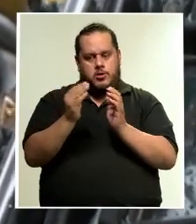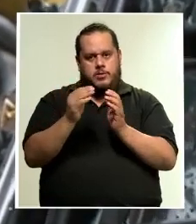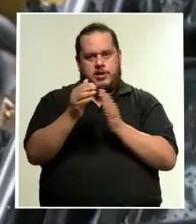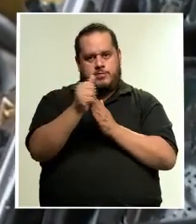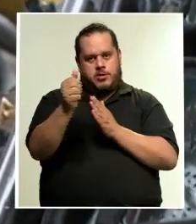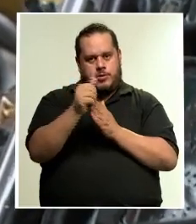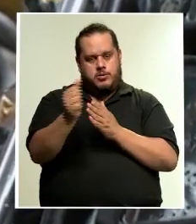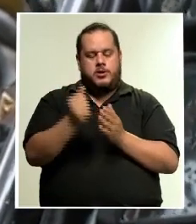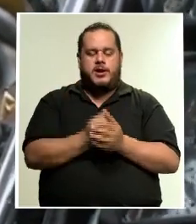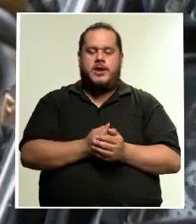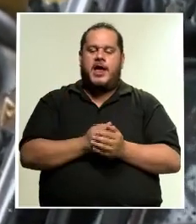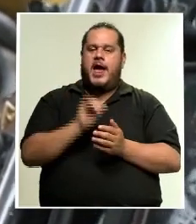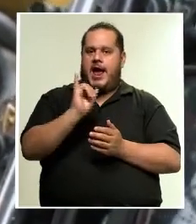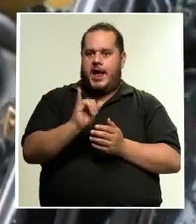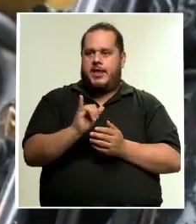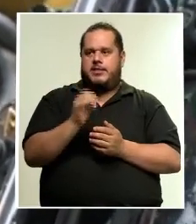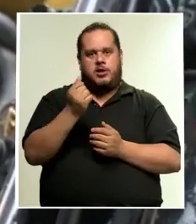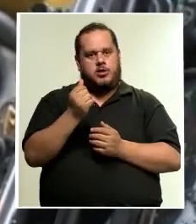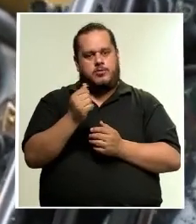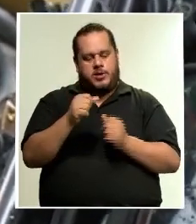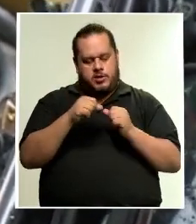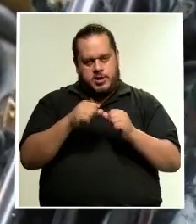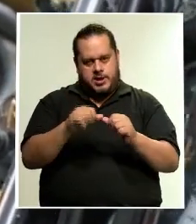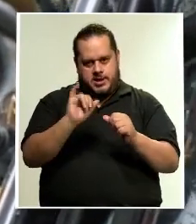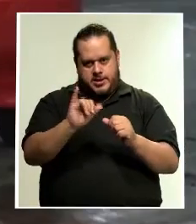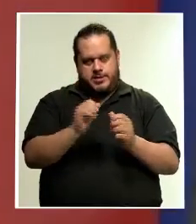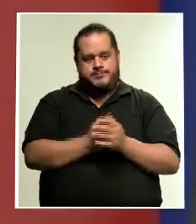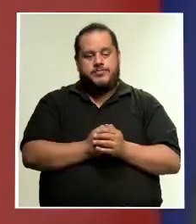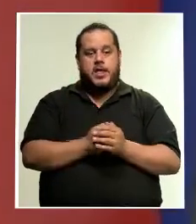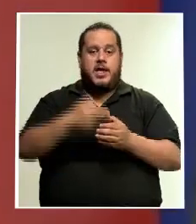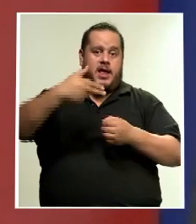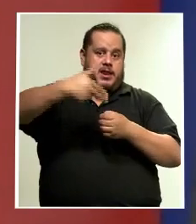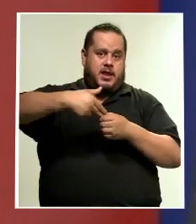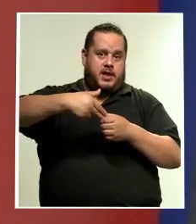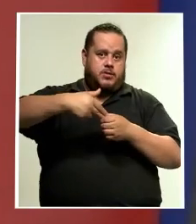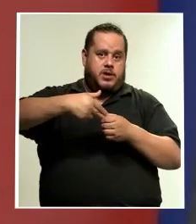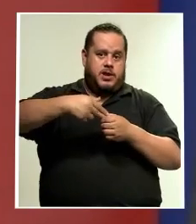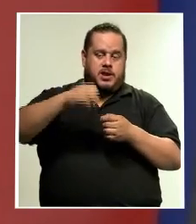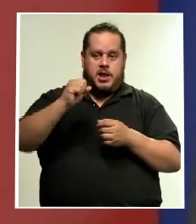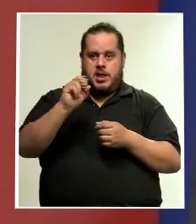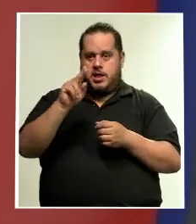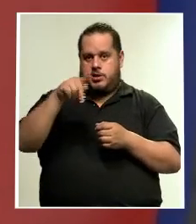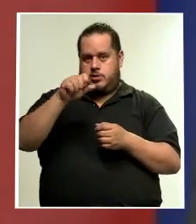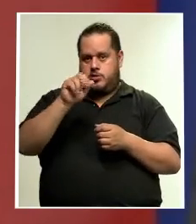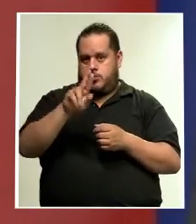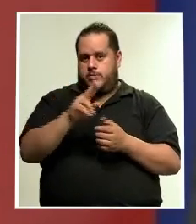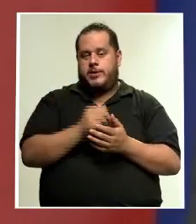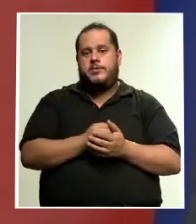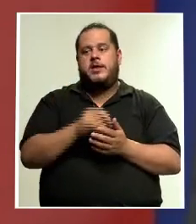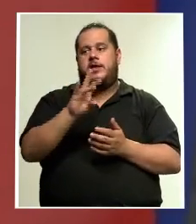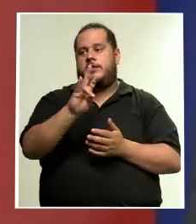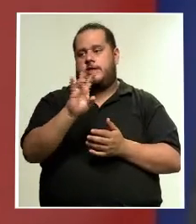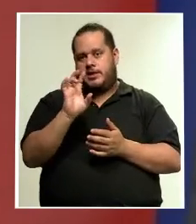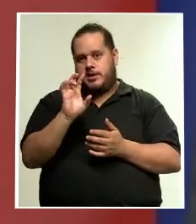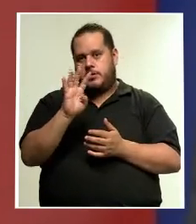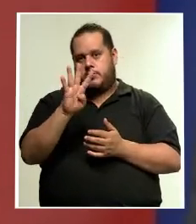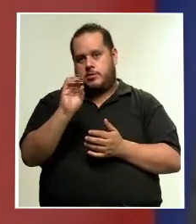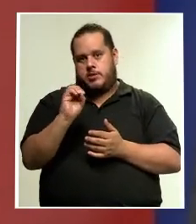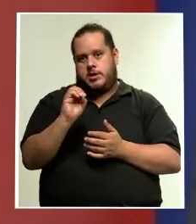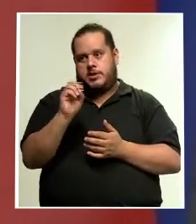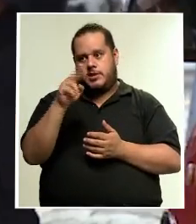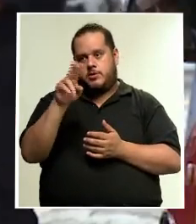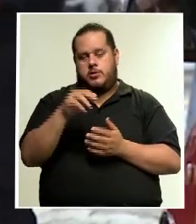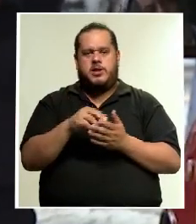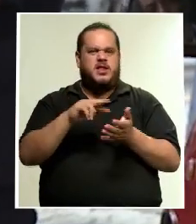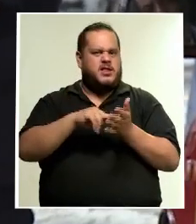dólar. Así, los precios quedarían de la siguiente manera. La gasolina super estaría en 740